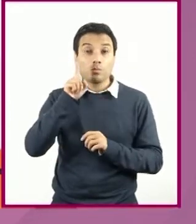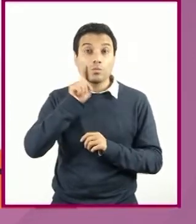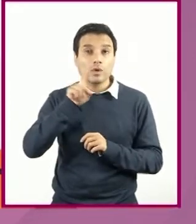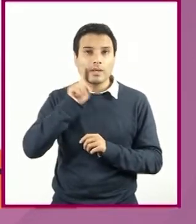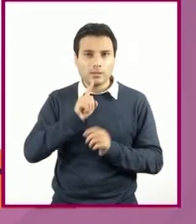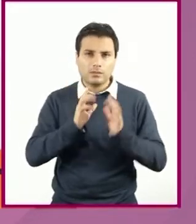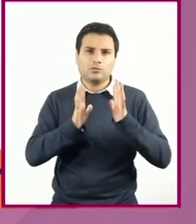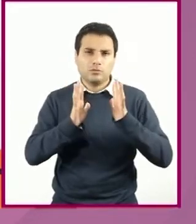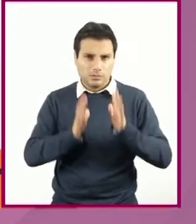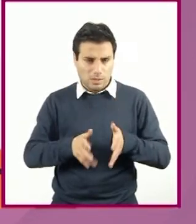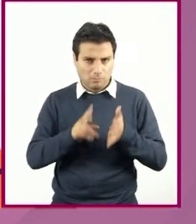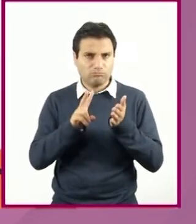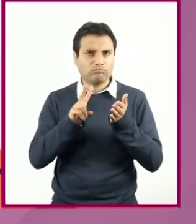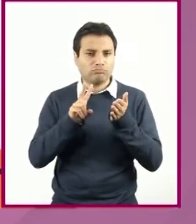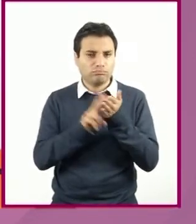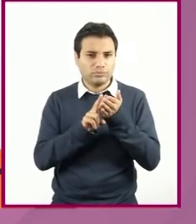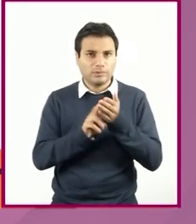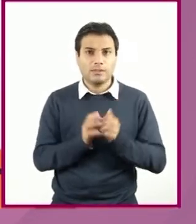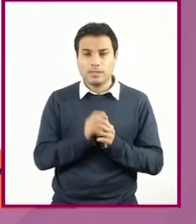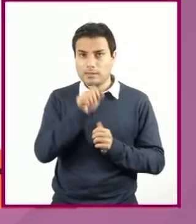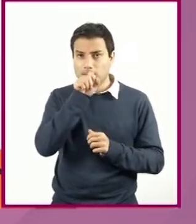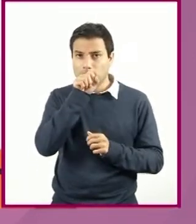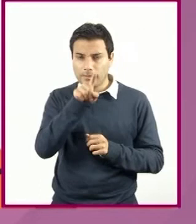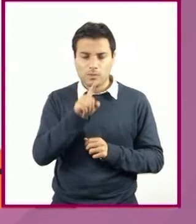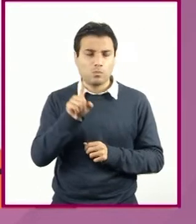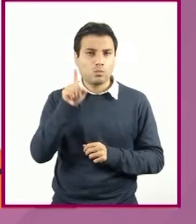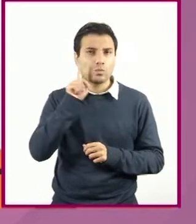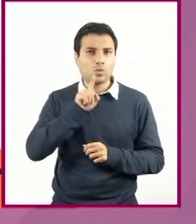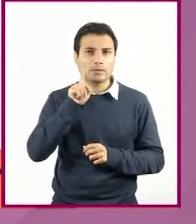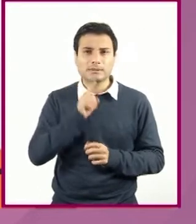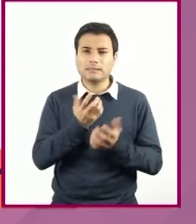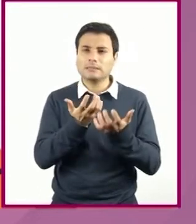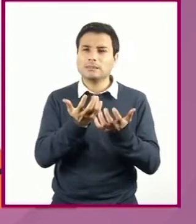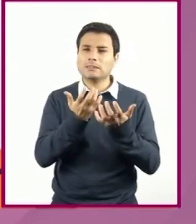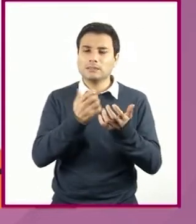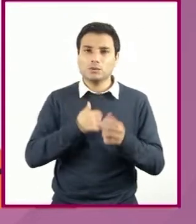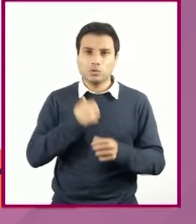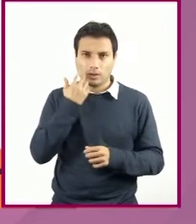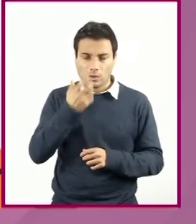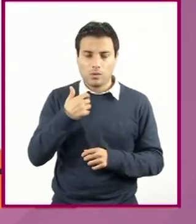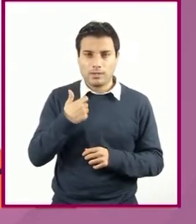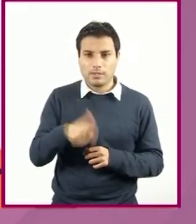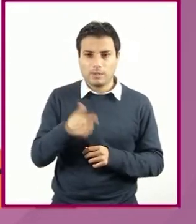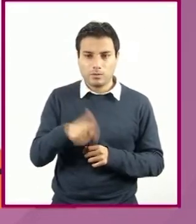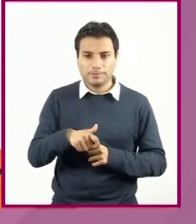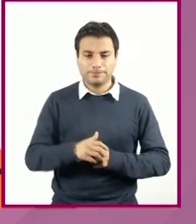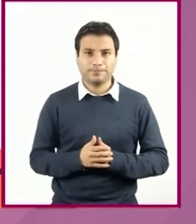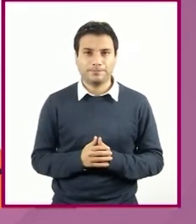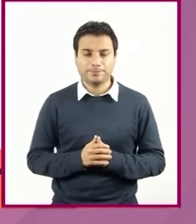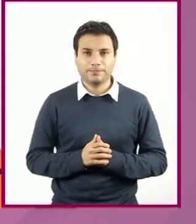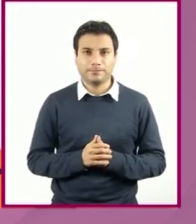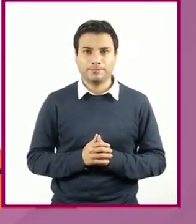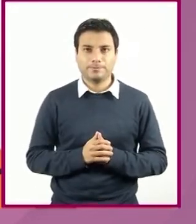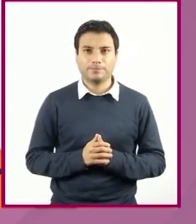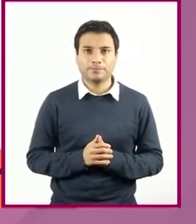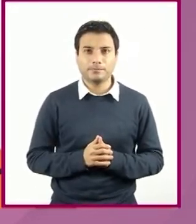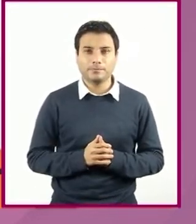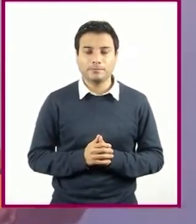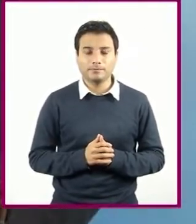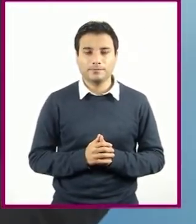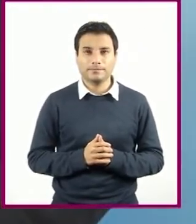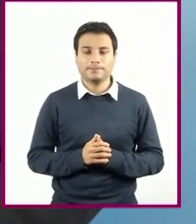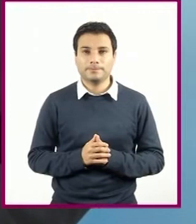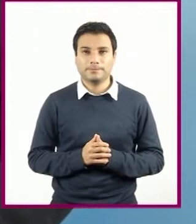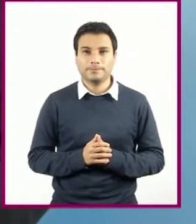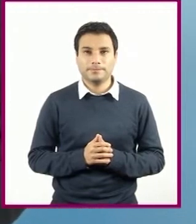ella y el incremento aspiracional de pertenecer a la burguesía, es decir, a la clase media.